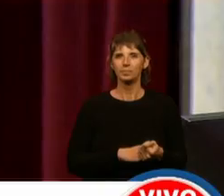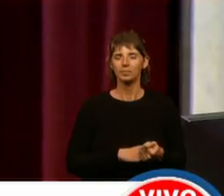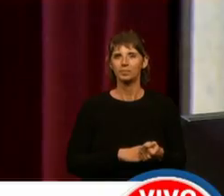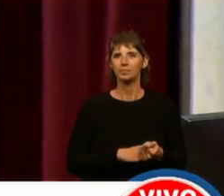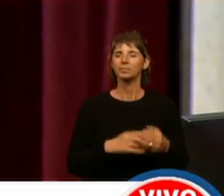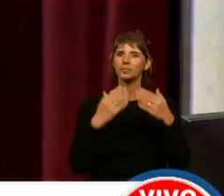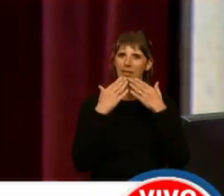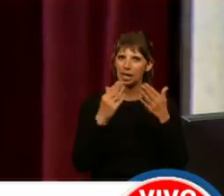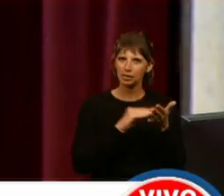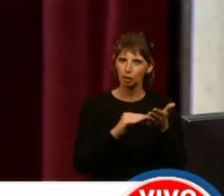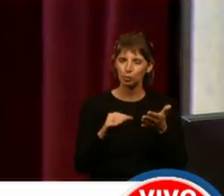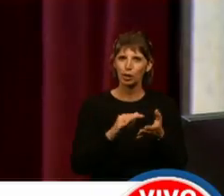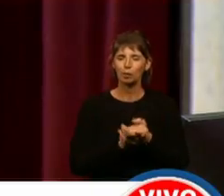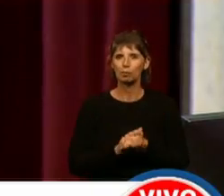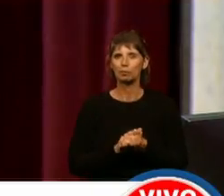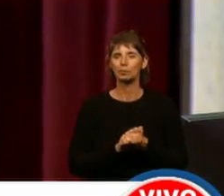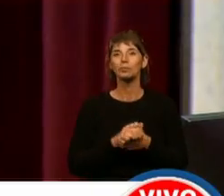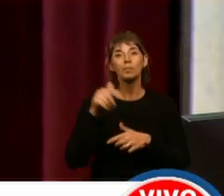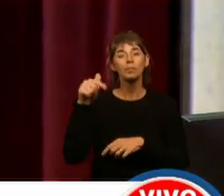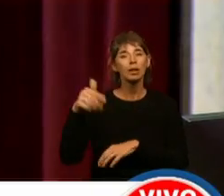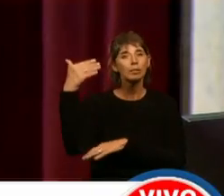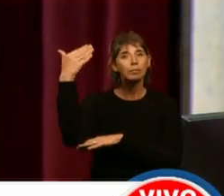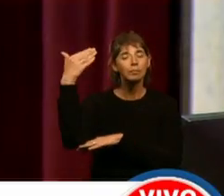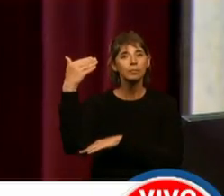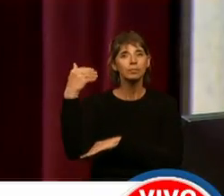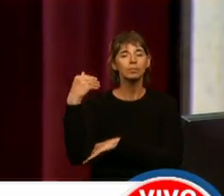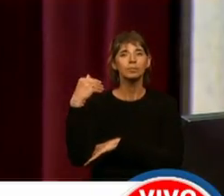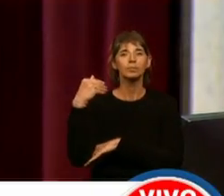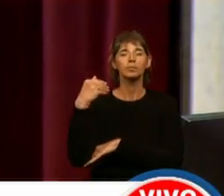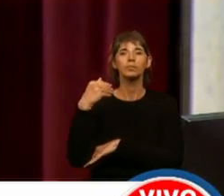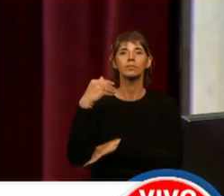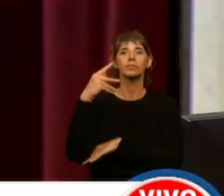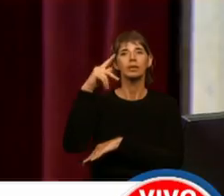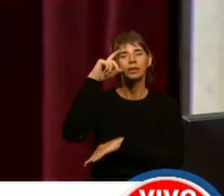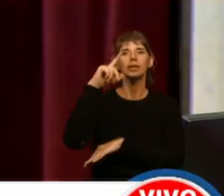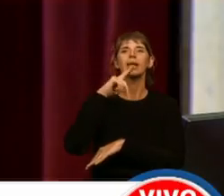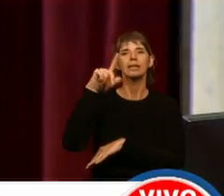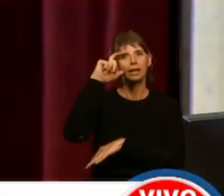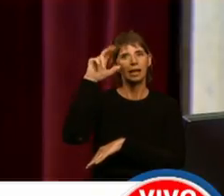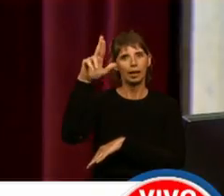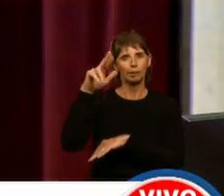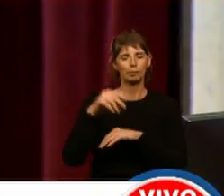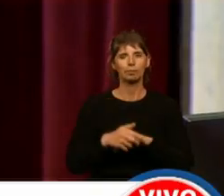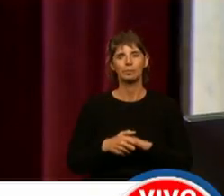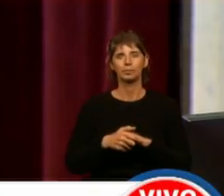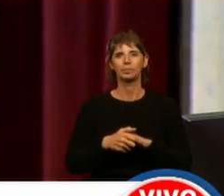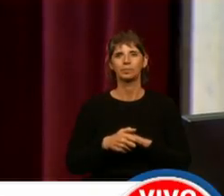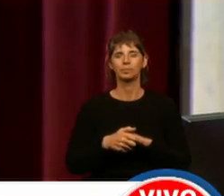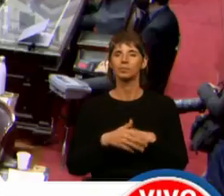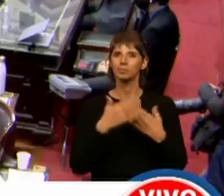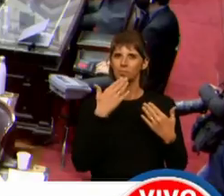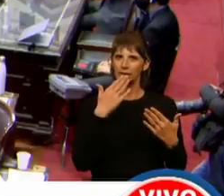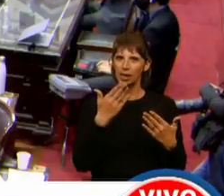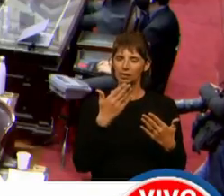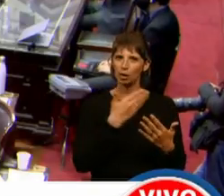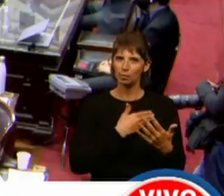muchas gracias diputado tiene la palabra el diputado fabio que tiene gracias presidente